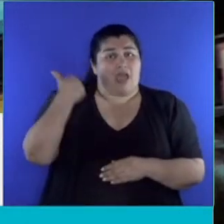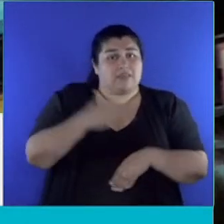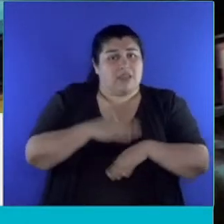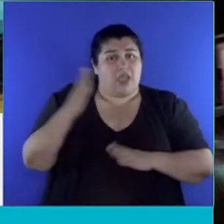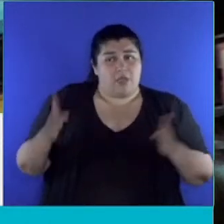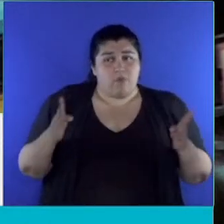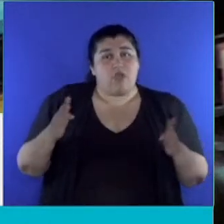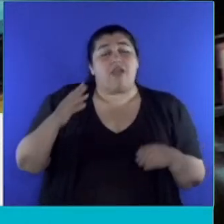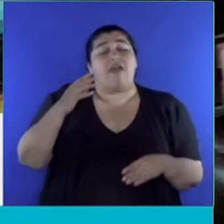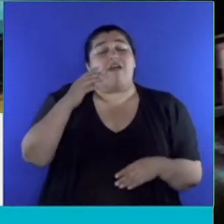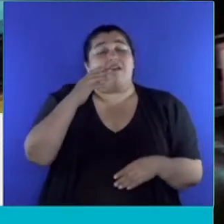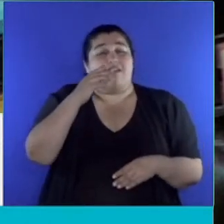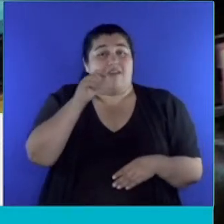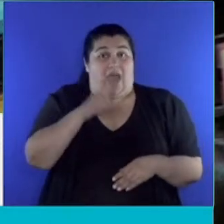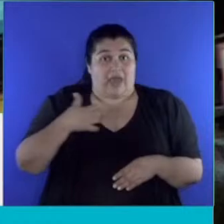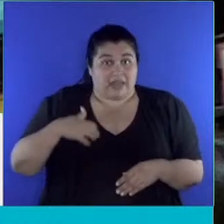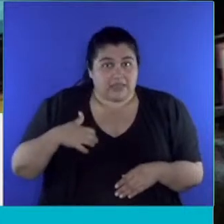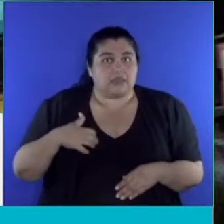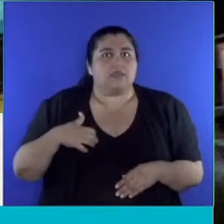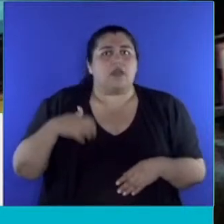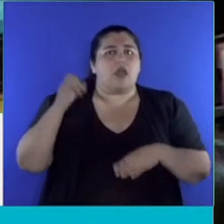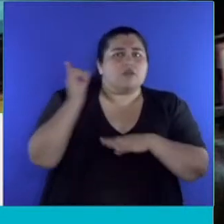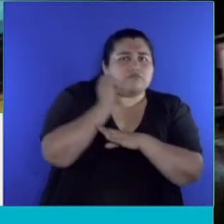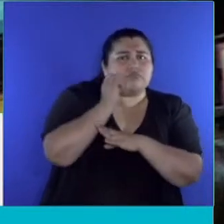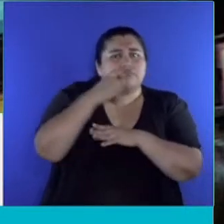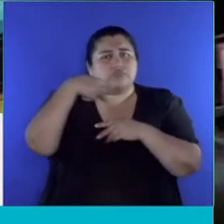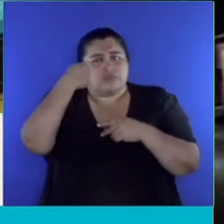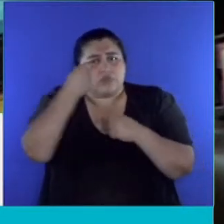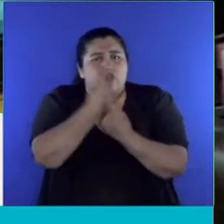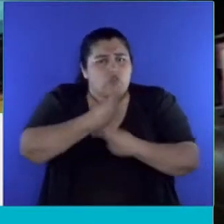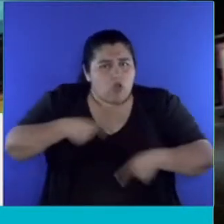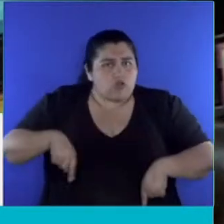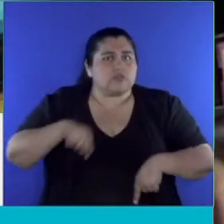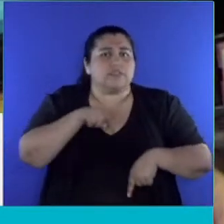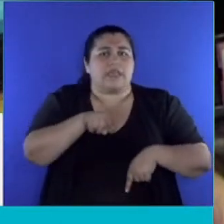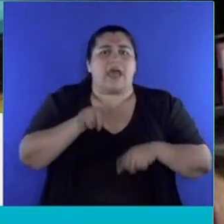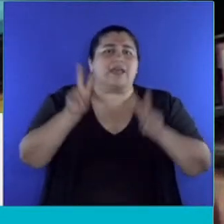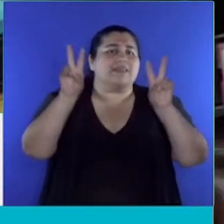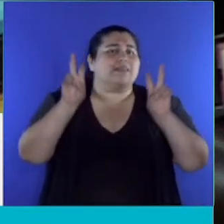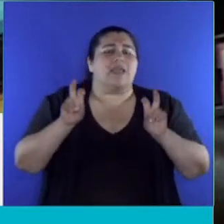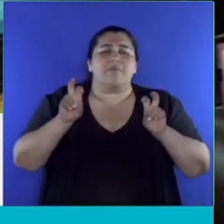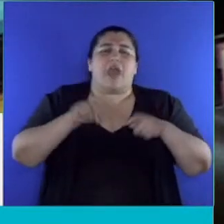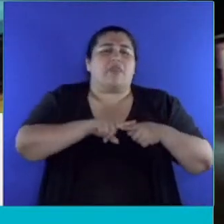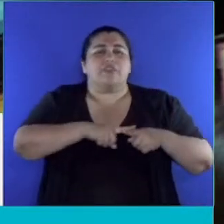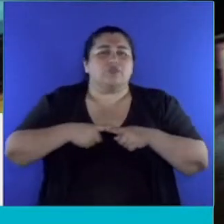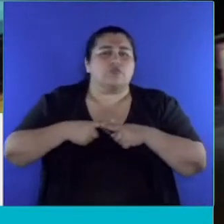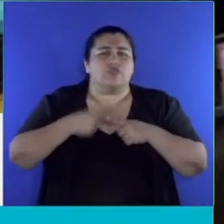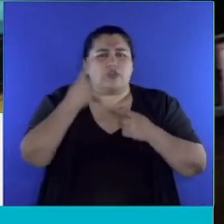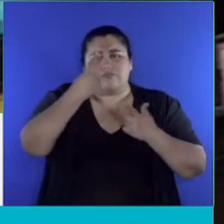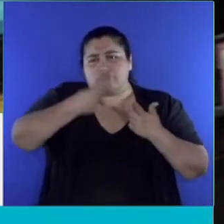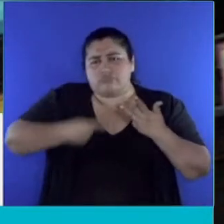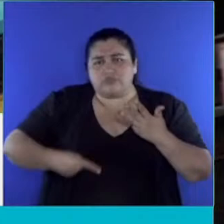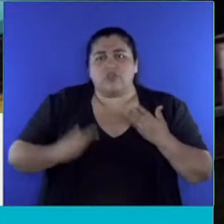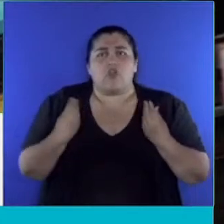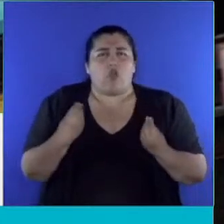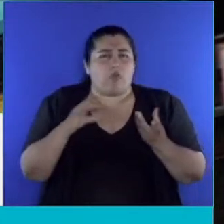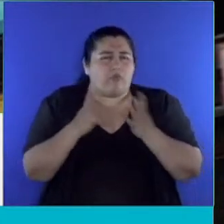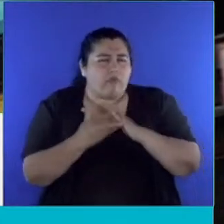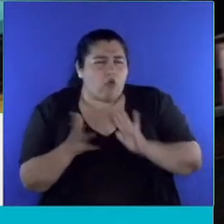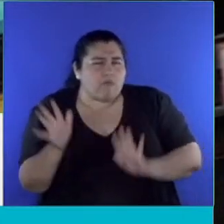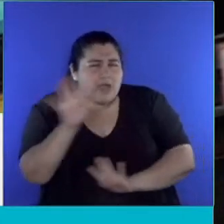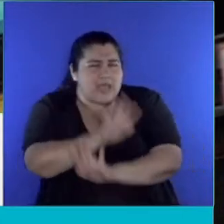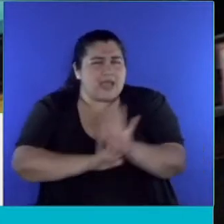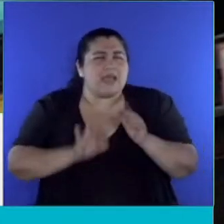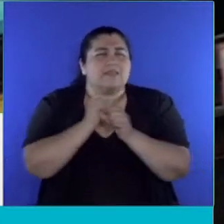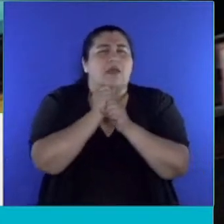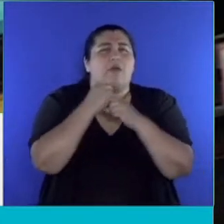Argentina el desarrollo audiovisual discutía cosas que por supuesto hoy no, que trabajaba para ver cómo encauzábamos el desarrollo